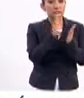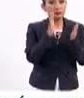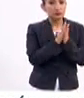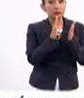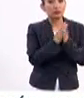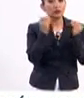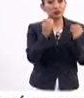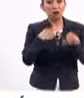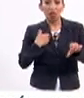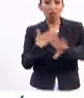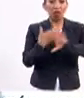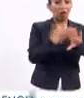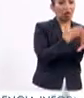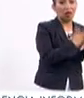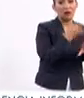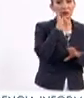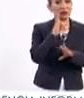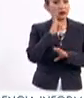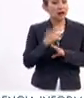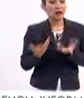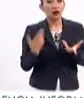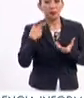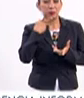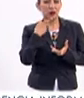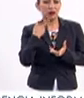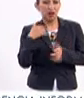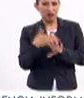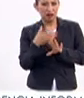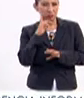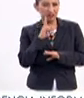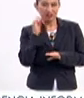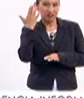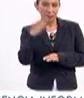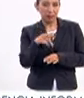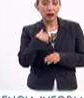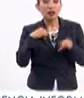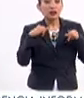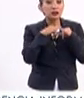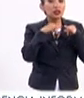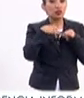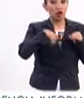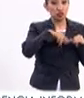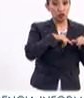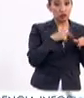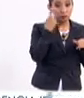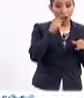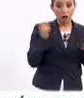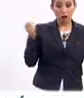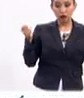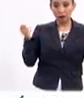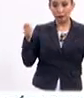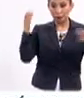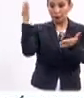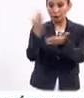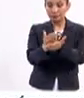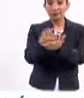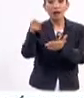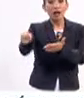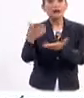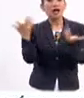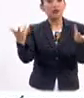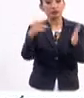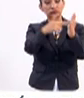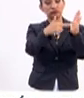gran violencia en contra de las mujeres, violencia política en contra de las mujeres. Entonces, lo que hizo el instituto para tratar de regular o contener esto es la